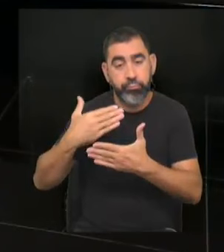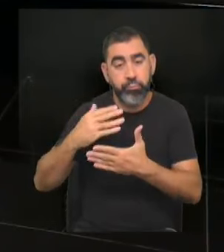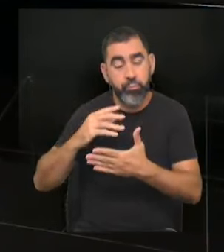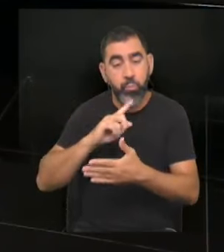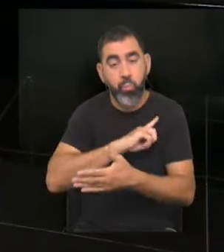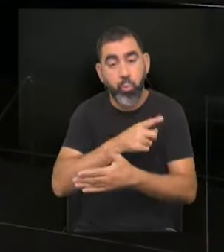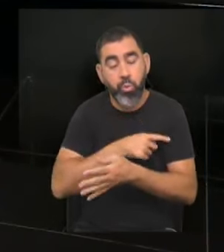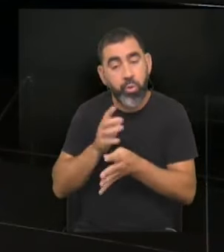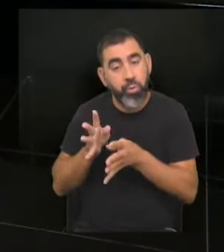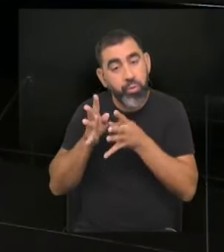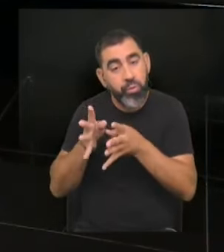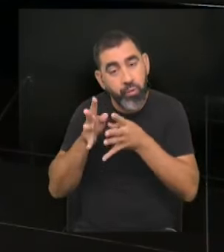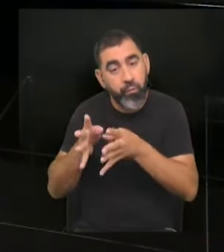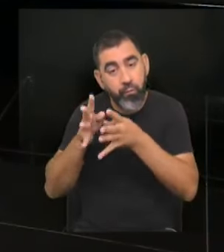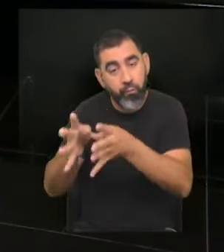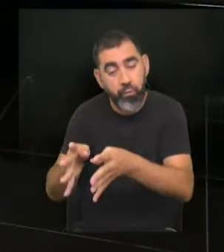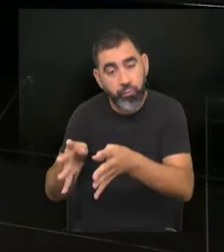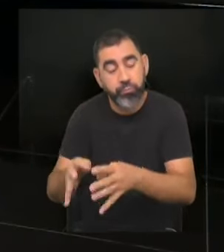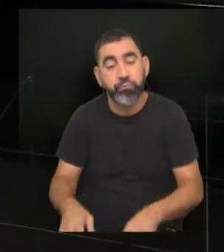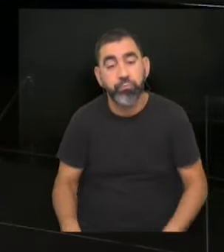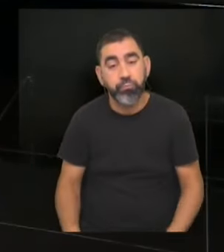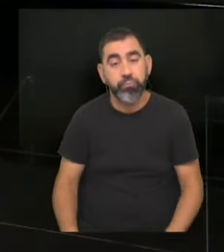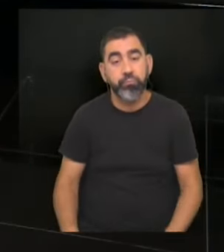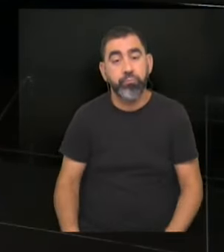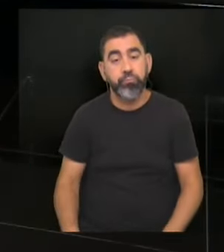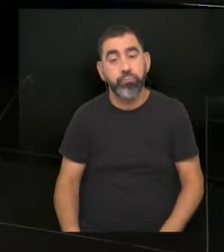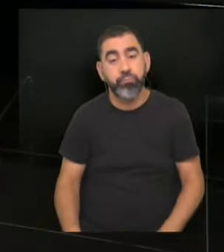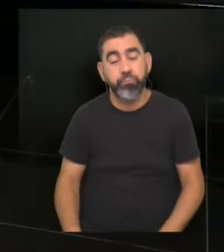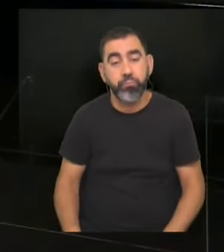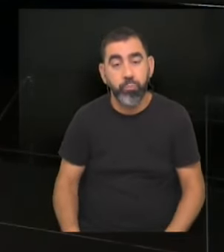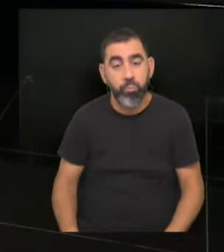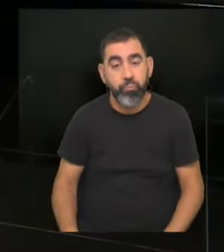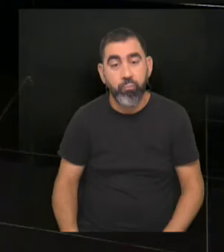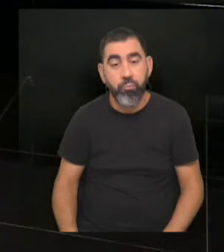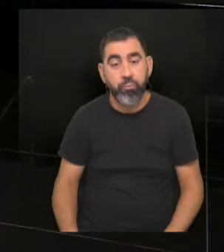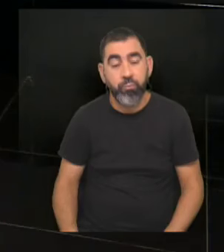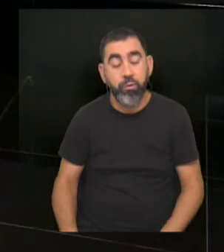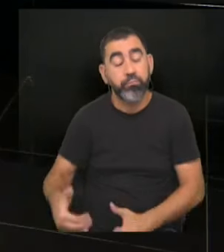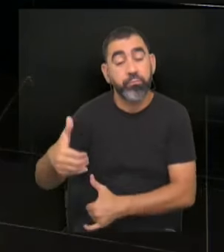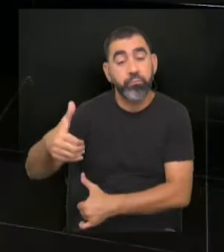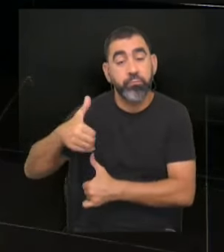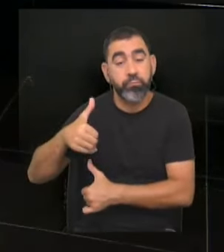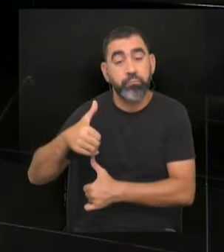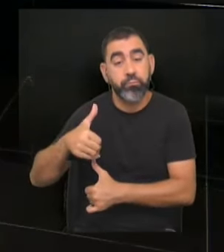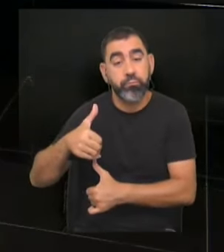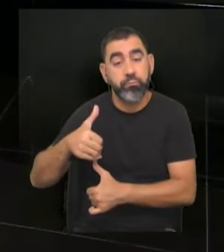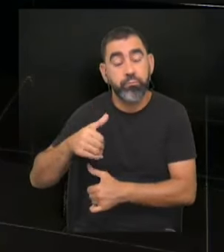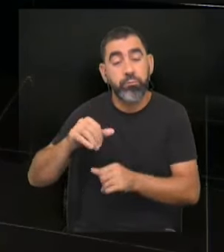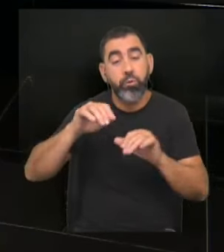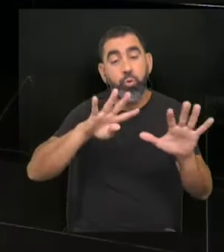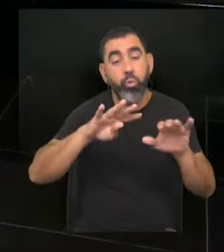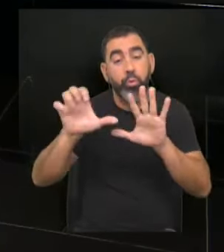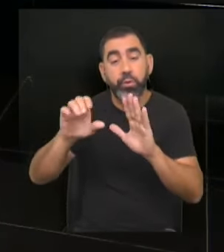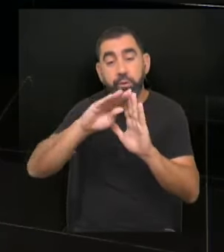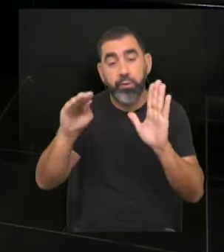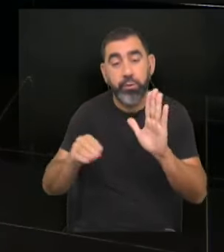fuego elaborado por la consultora estadounidense en temas de defensa global fire Power nuestras fuerzas se encuentran en un lugar 96